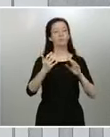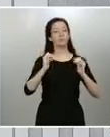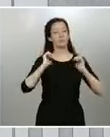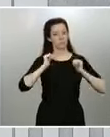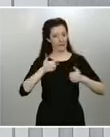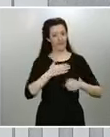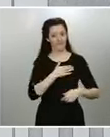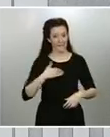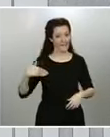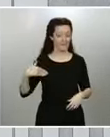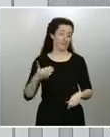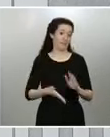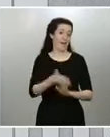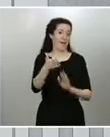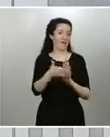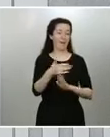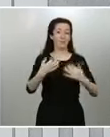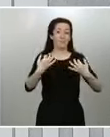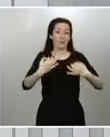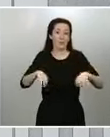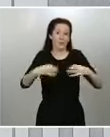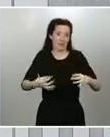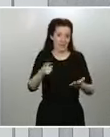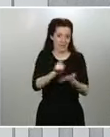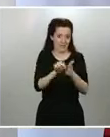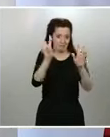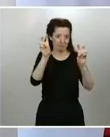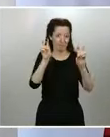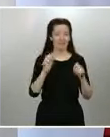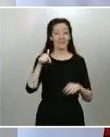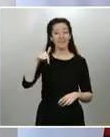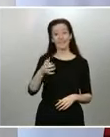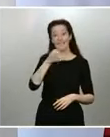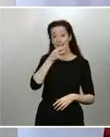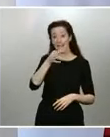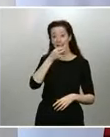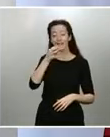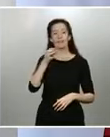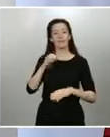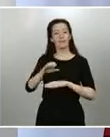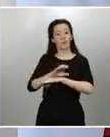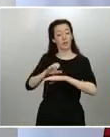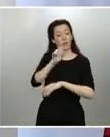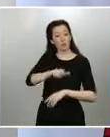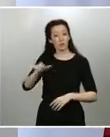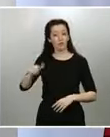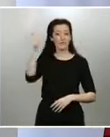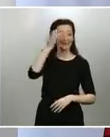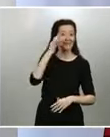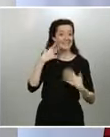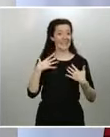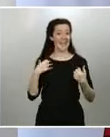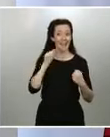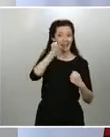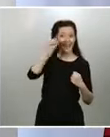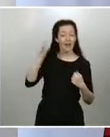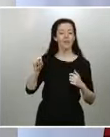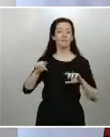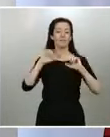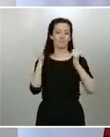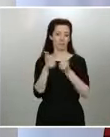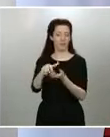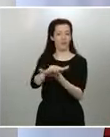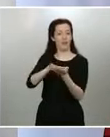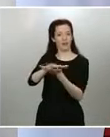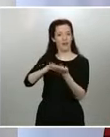voy a tener ocasión de discutir y valorar con los consejeros consejeras de sanidad de la distintas comunidades autónomas en la reunión de la del